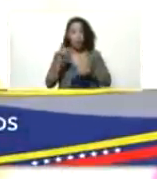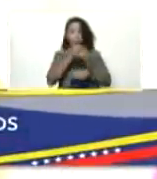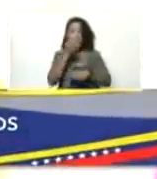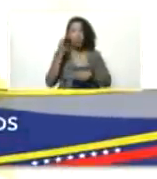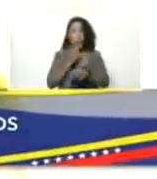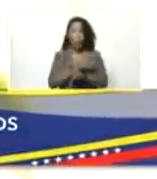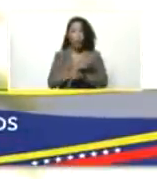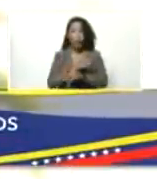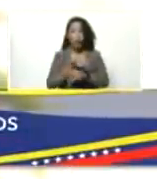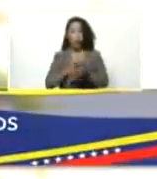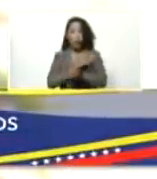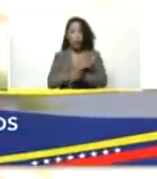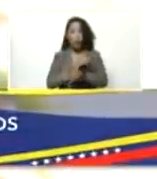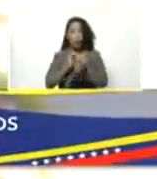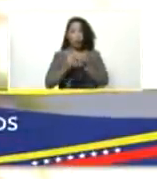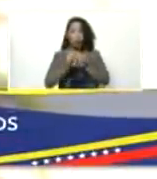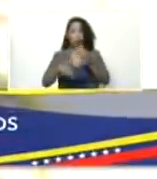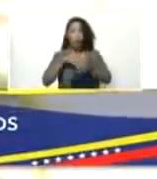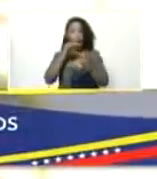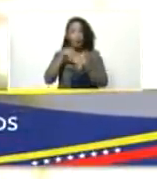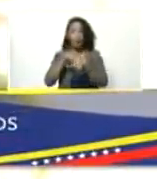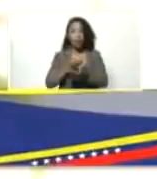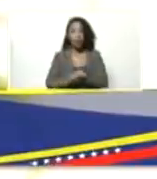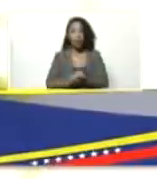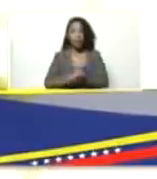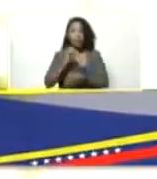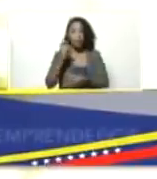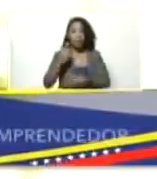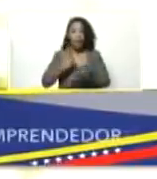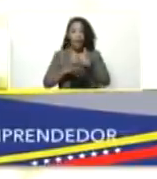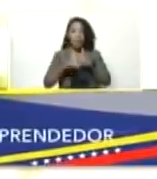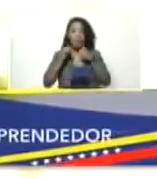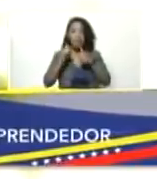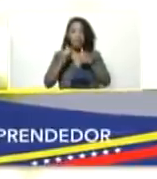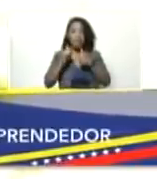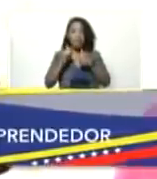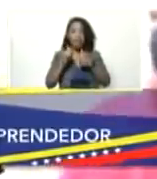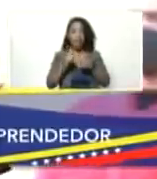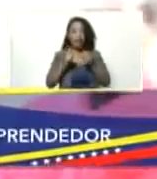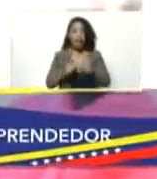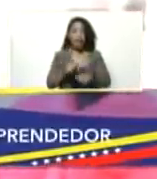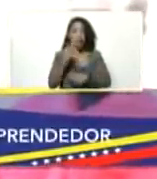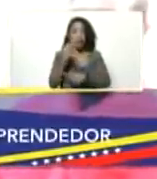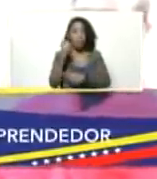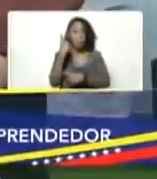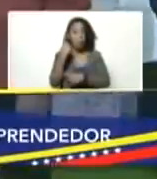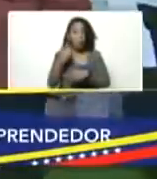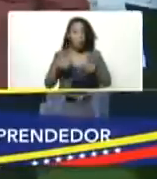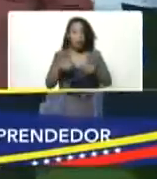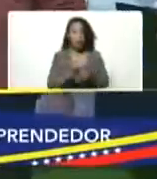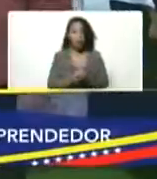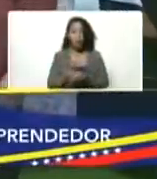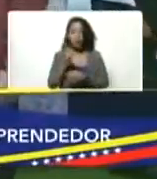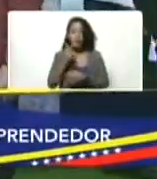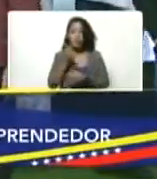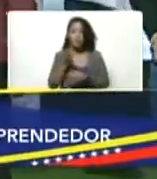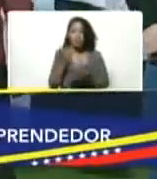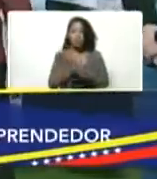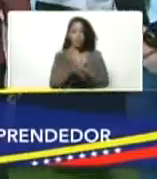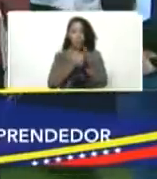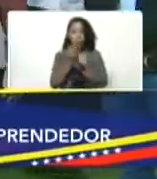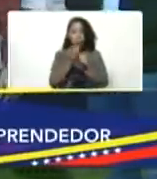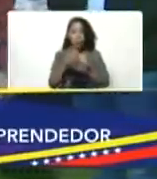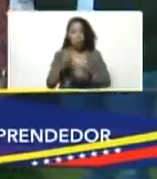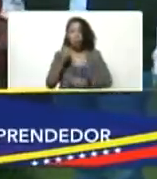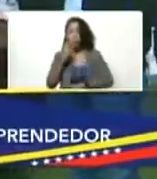en presidente. Los Juegos Deportivos Nacionales, ¿verdad? Nos ha ido muy bien, esperamos bueno, quedar entre los tres primeros ¿qué lugares. ¿Qué me dices tú de los emprendimientos? Bueno, presidente, primero